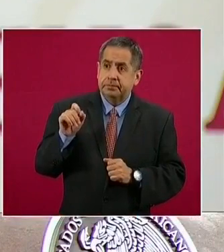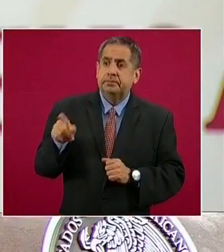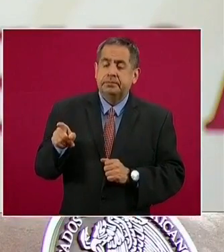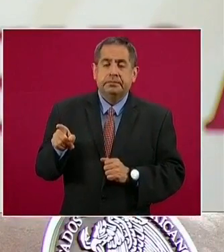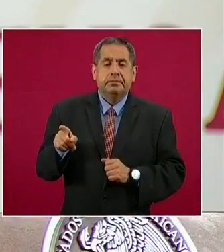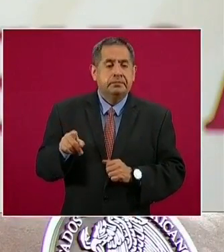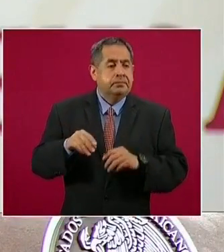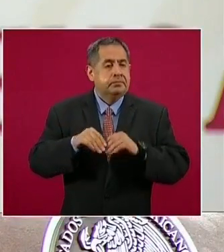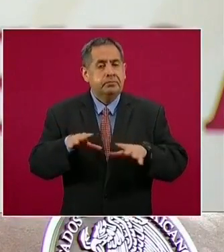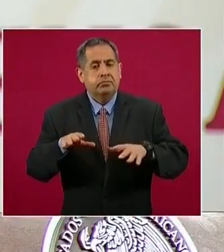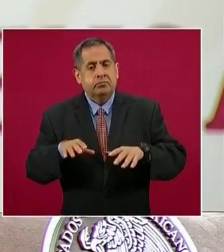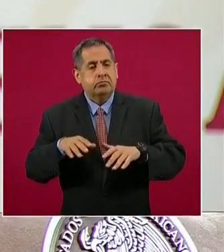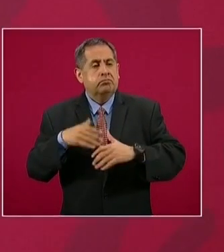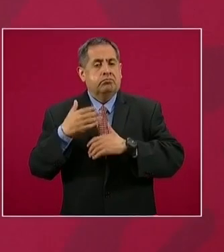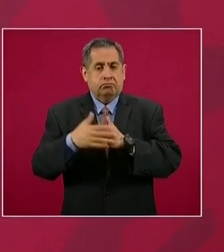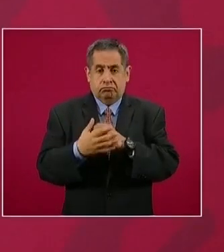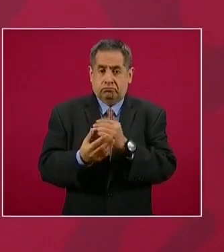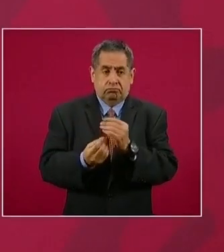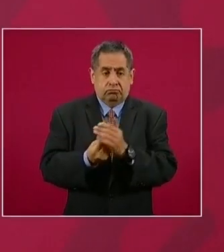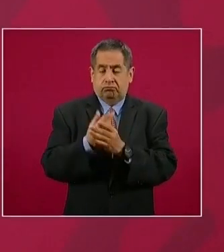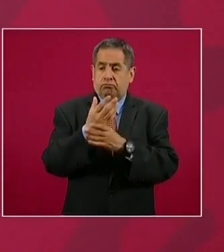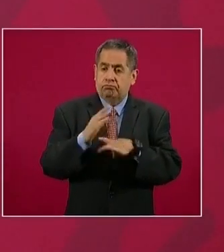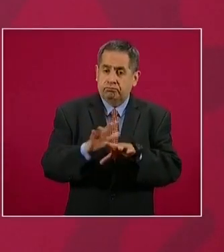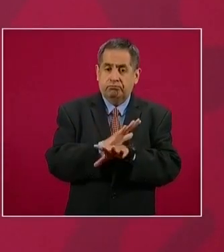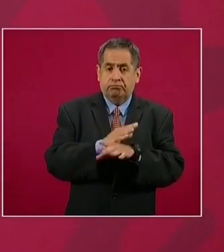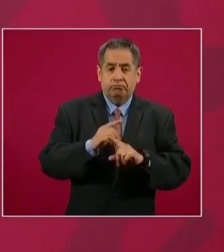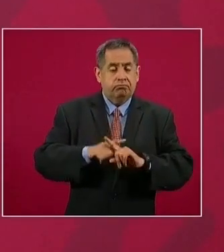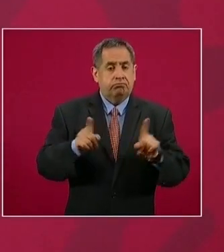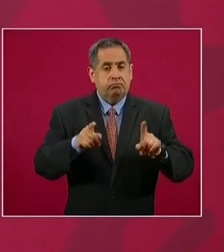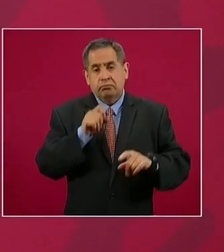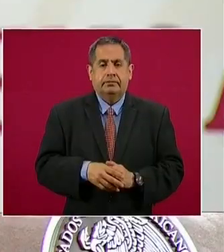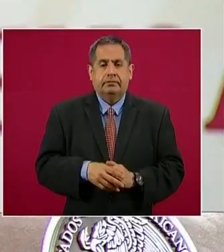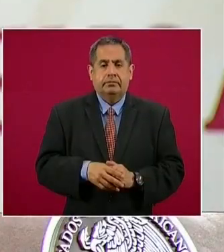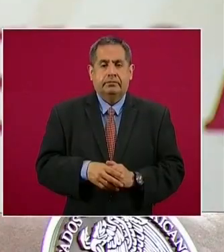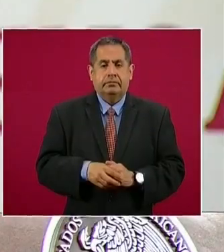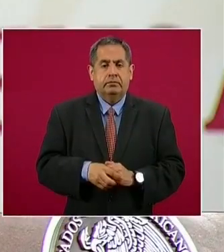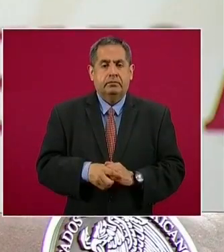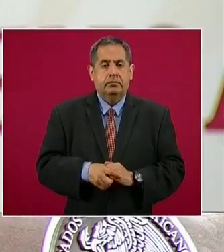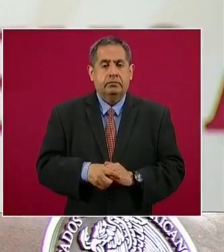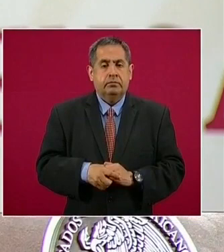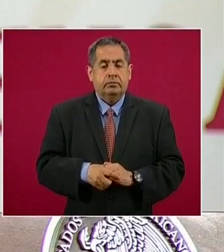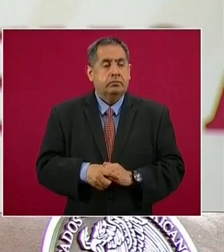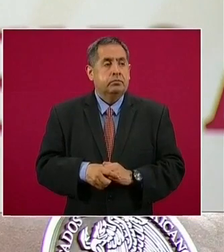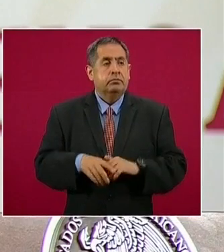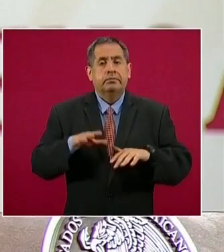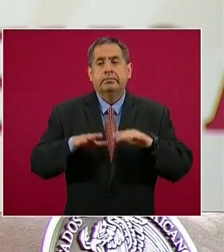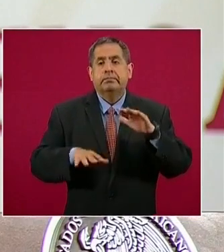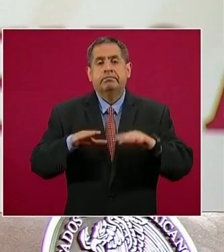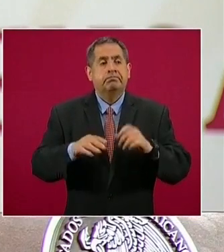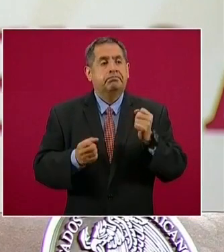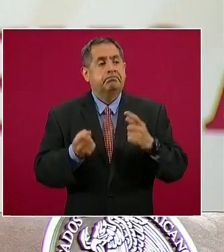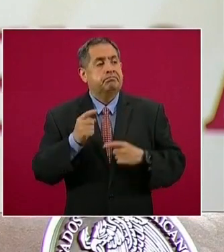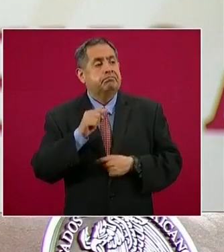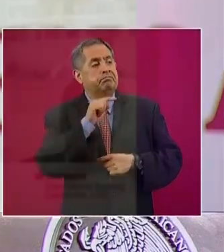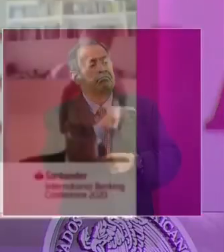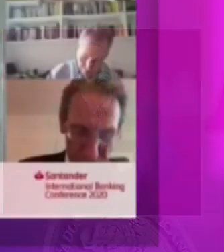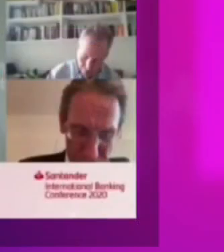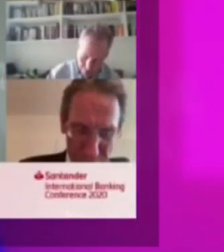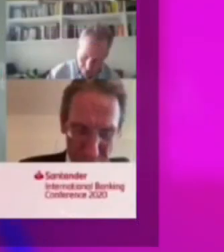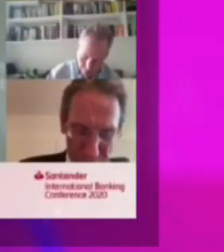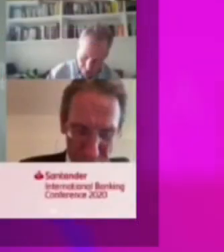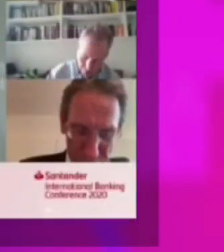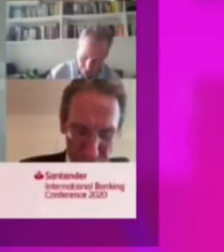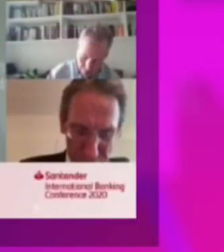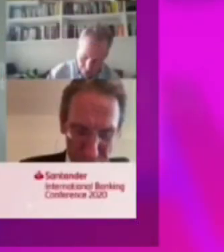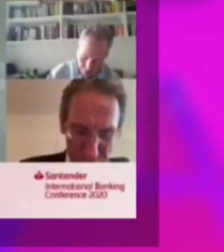dijo que el gerente general del banco de pagos internacionales se refirió a cómo se enfrenta a la crisis en el mundo aseguró que hay